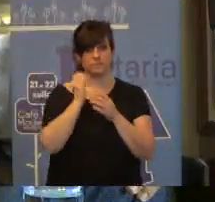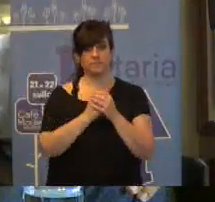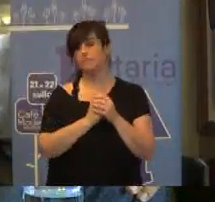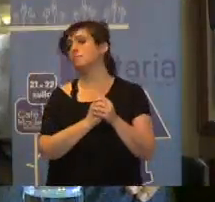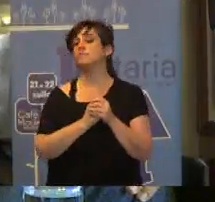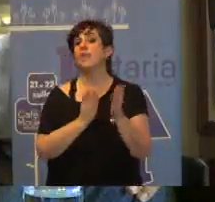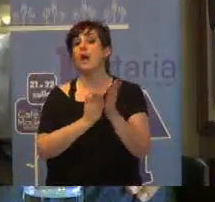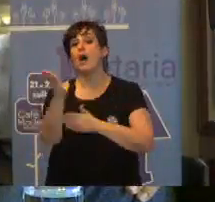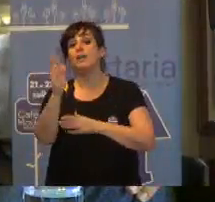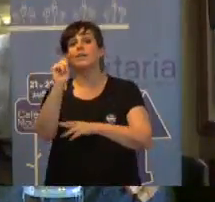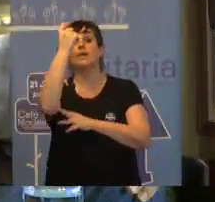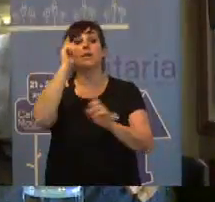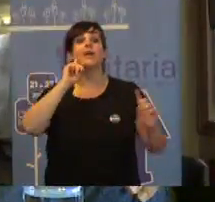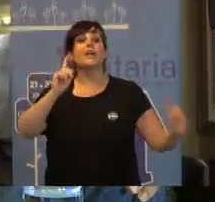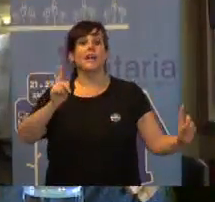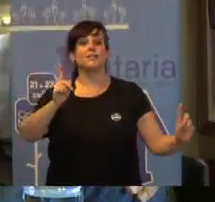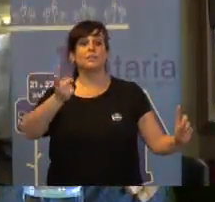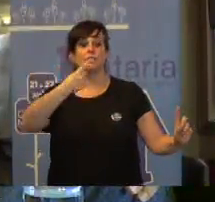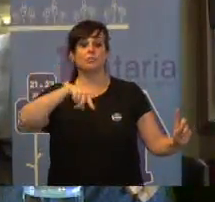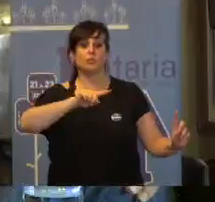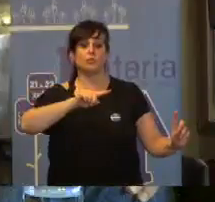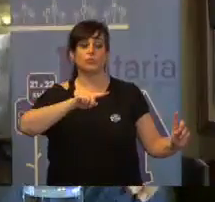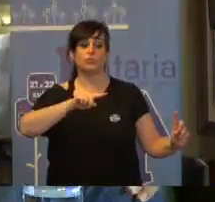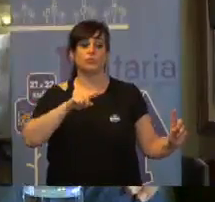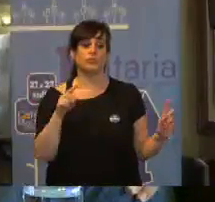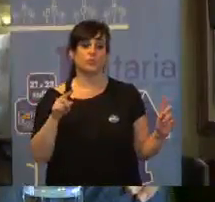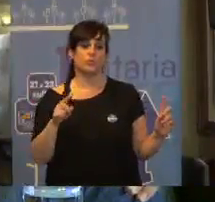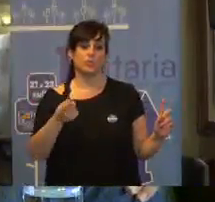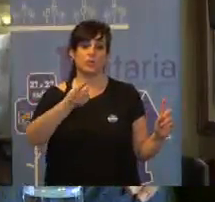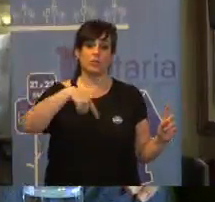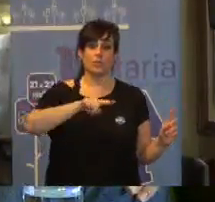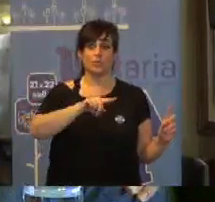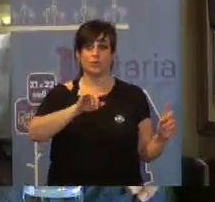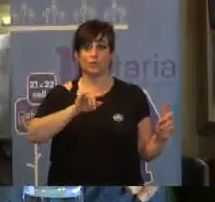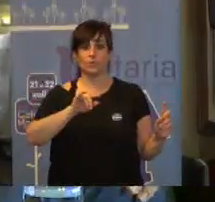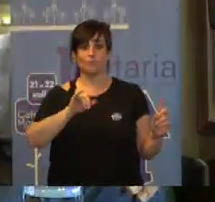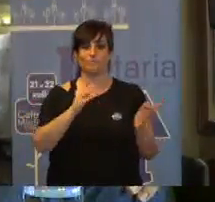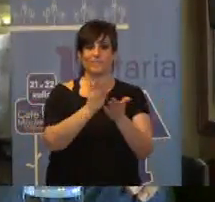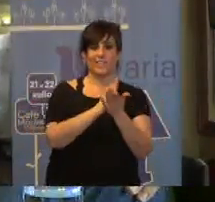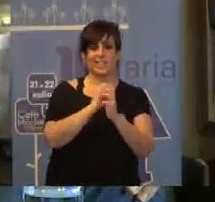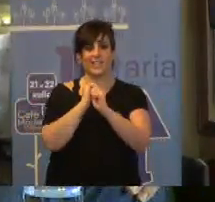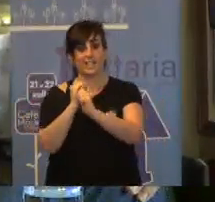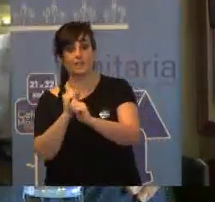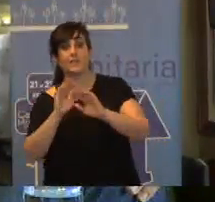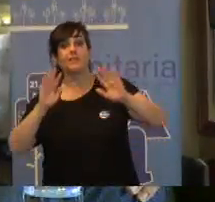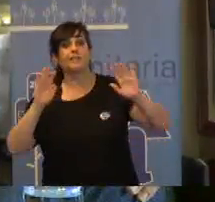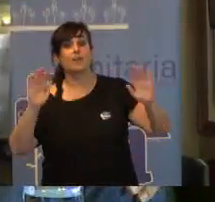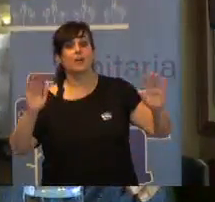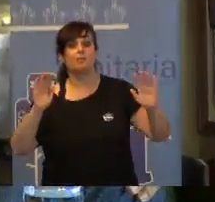terá éxito se todos o temos. Non temos unha interdependencia, pero nun plano de horizontalidade, non? Do